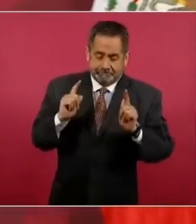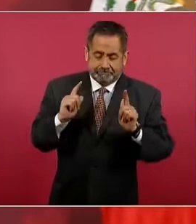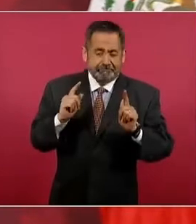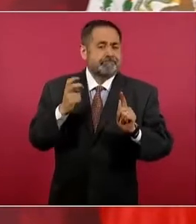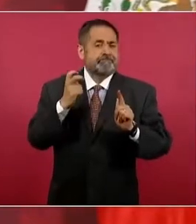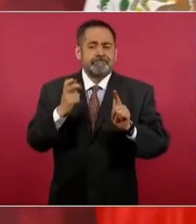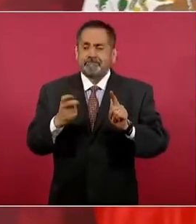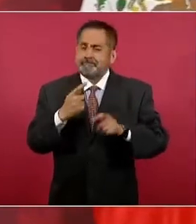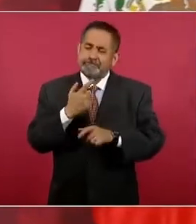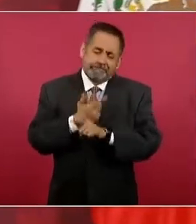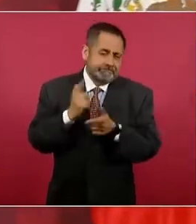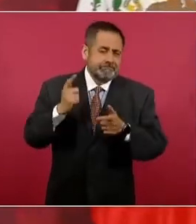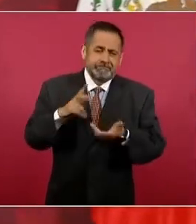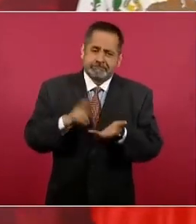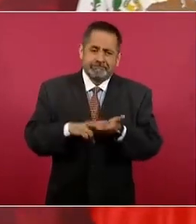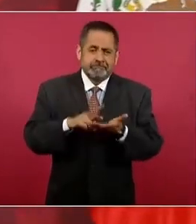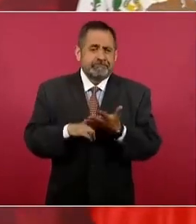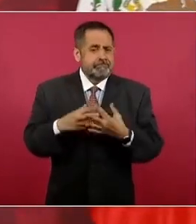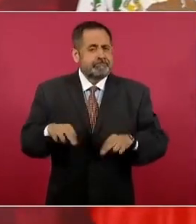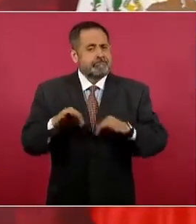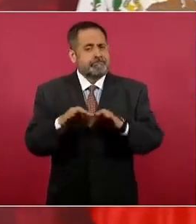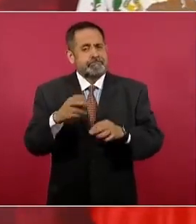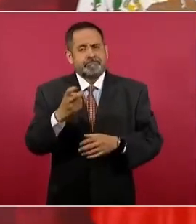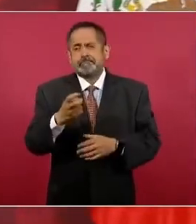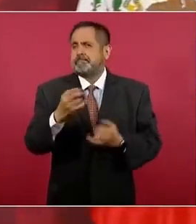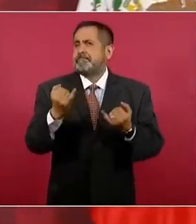Es algo parecido a